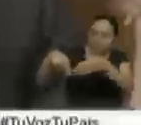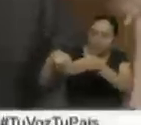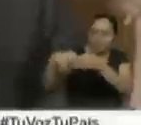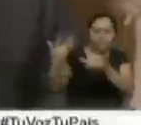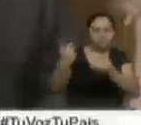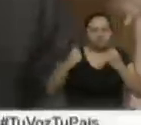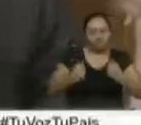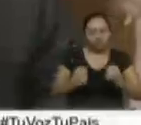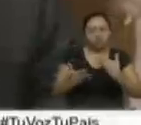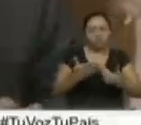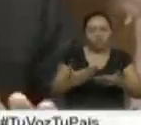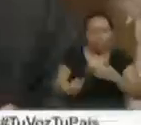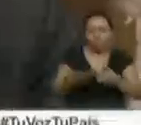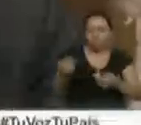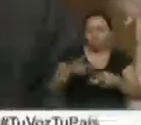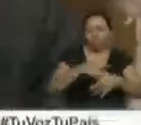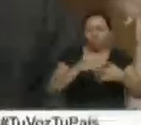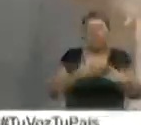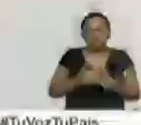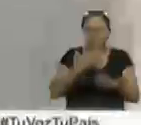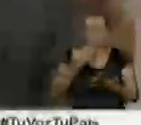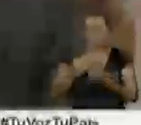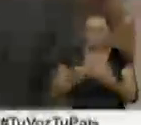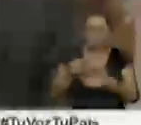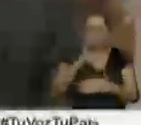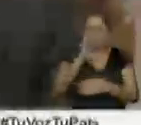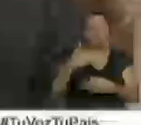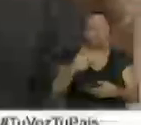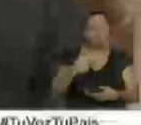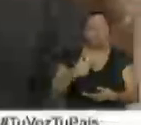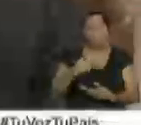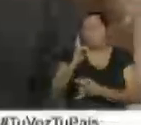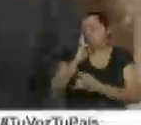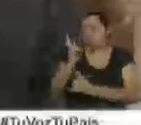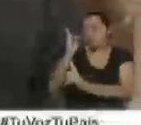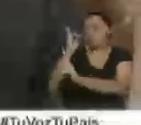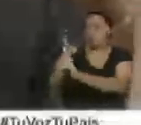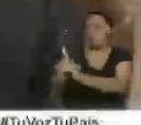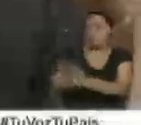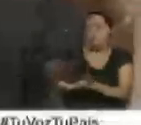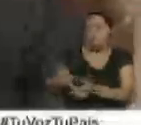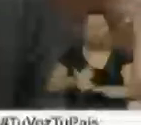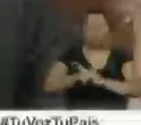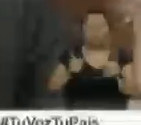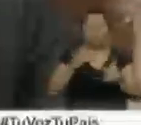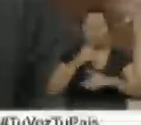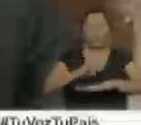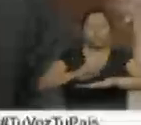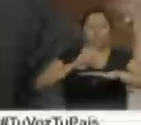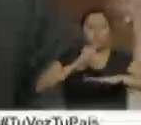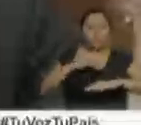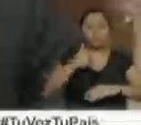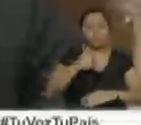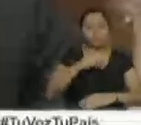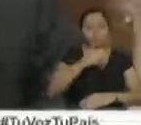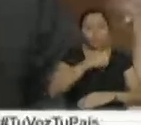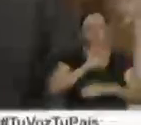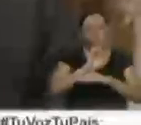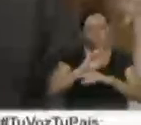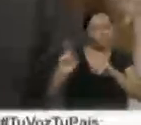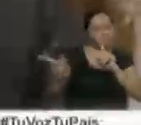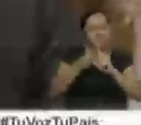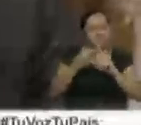obstáculos, de lo que es tener un corazón gigantesco, solidario, por el compromiso, que mientras yo sea presidente, la prioridad de las